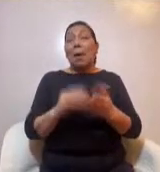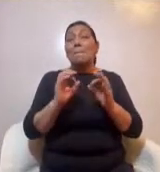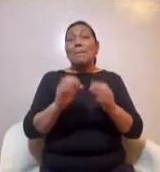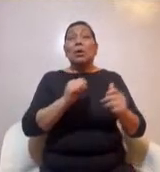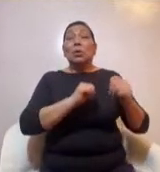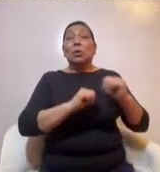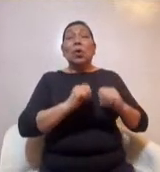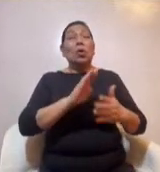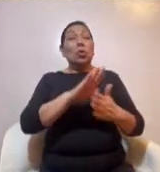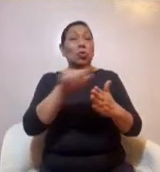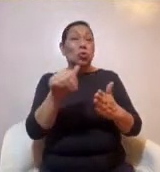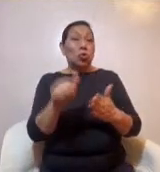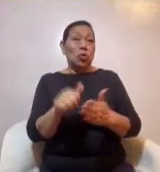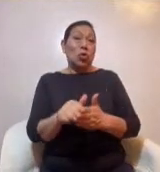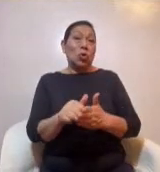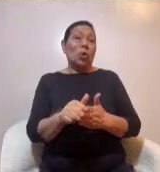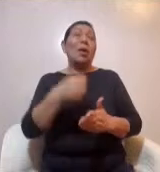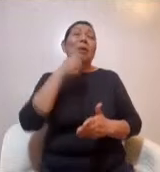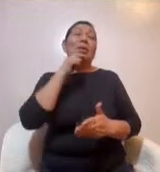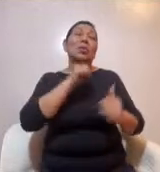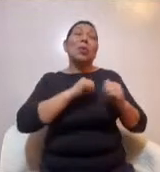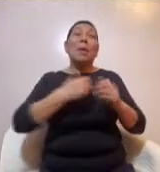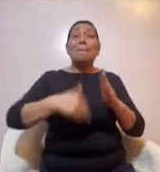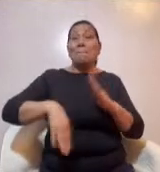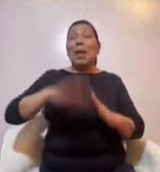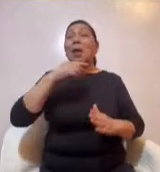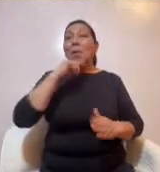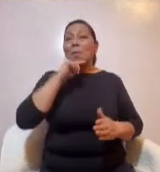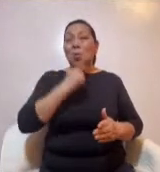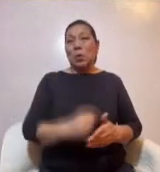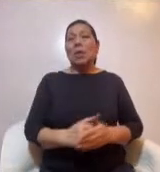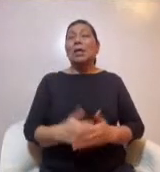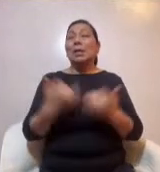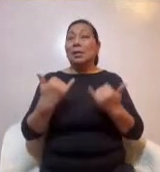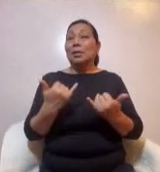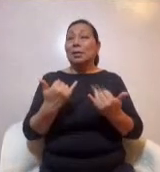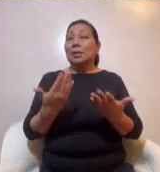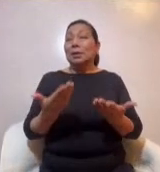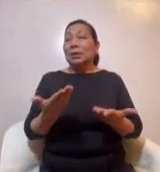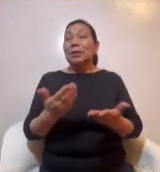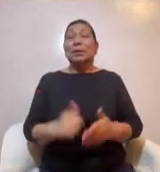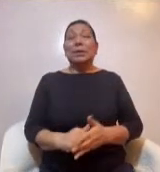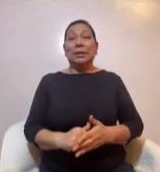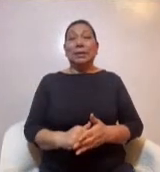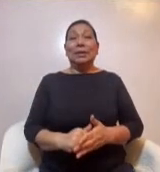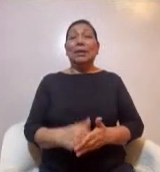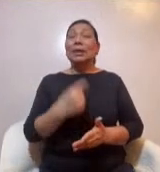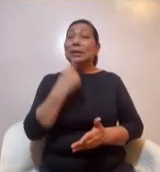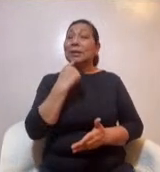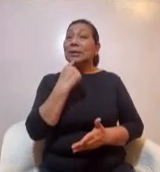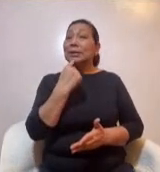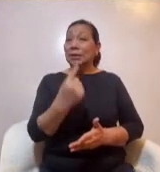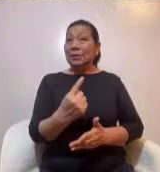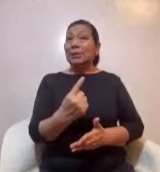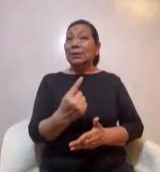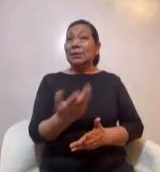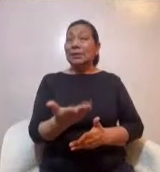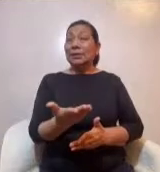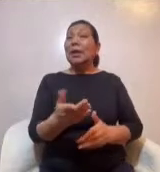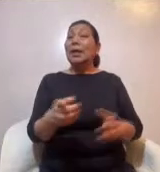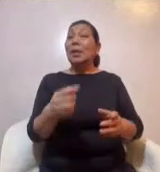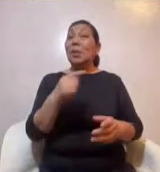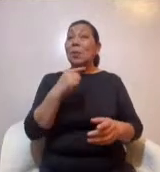efectivamente es un riesgo que afecta sobre todo a las mujeres, ¿no? Y en este caso es, aunque como bien